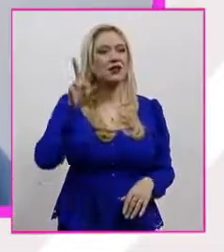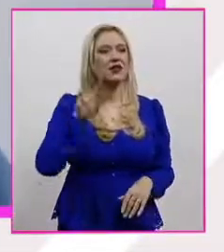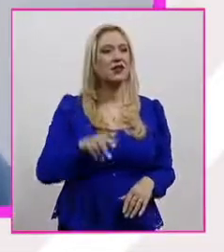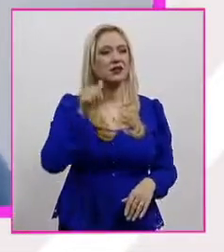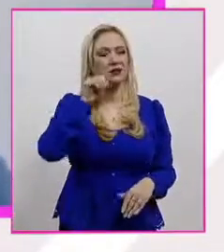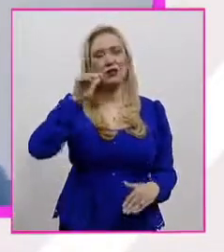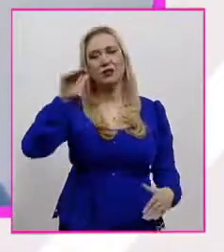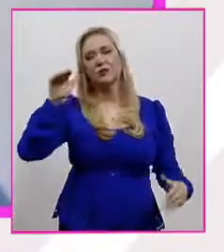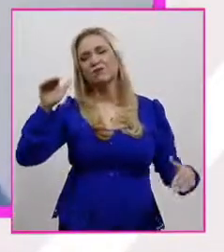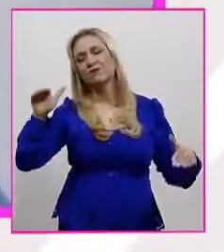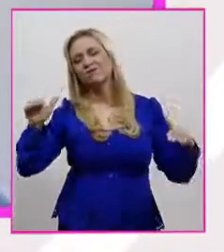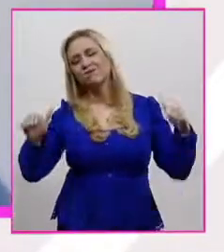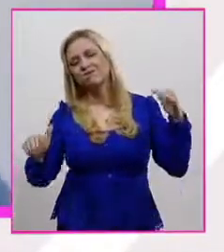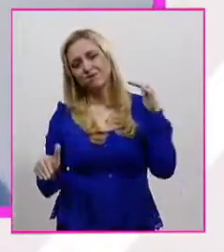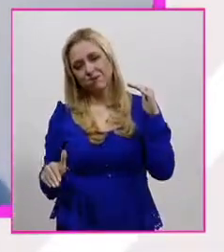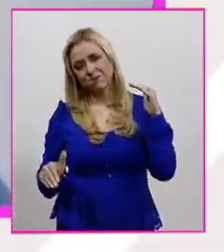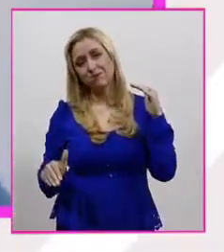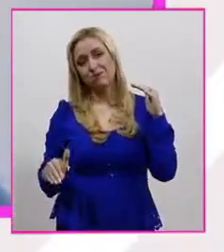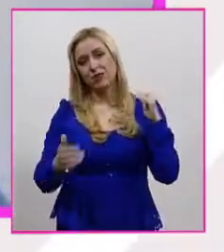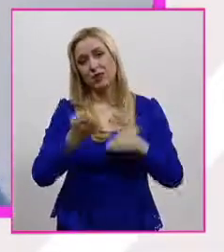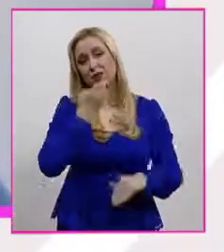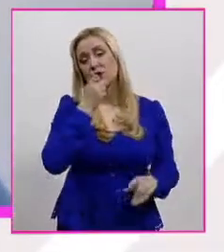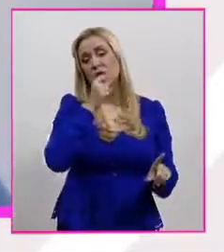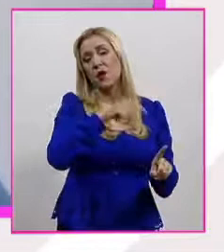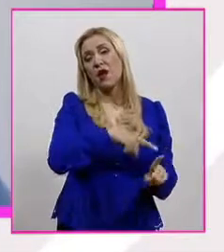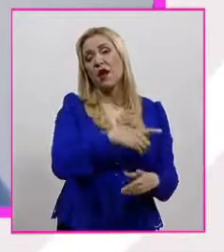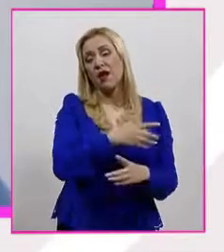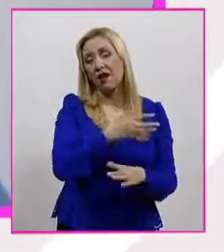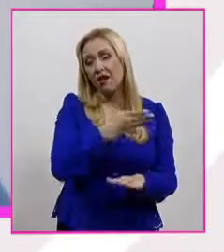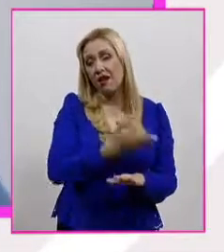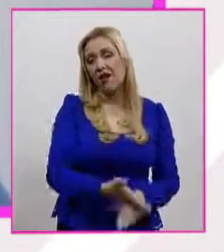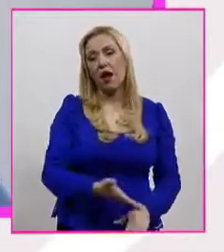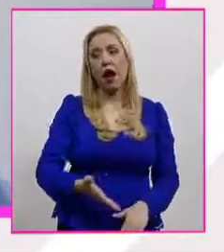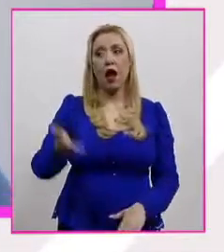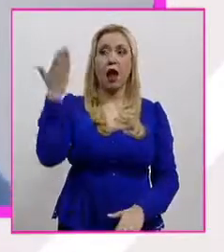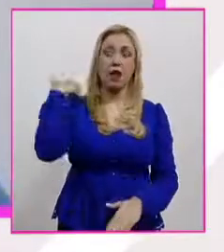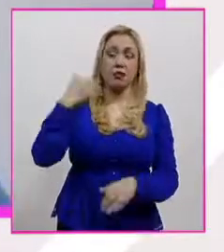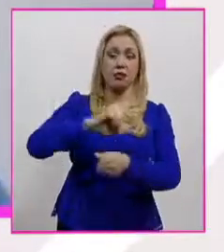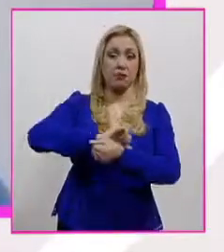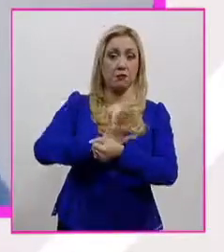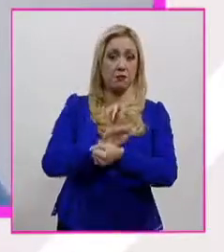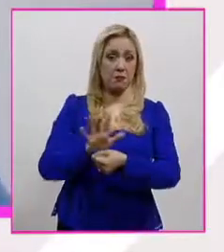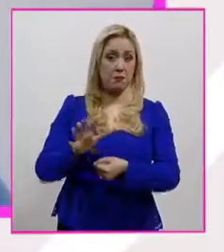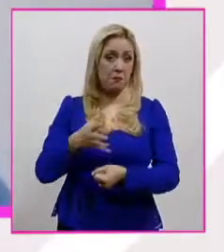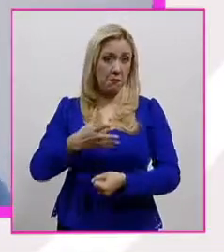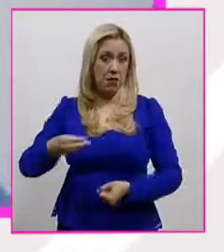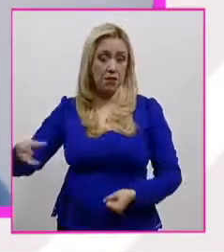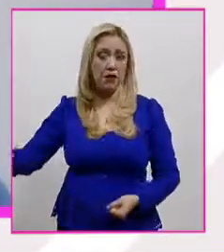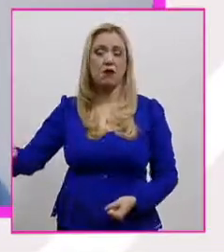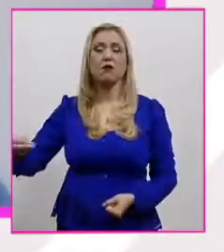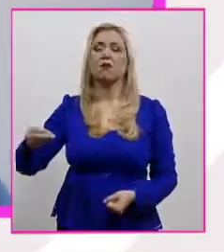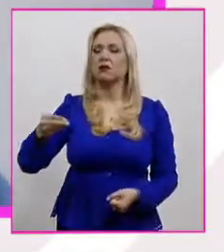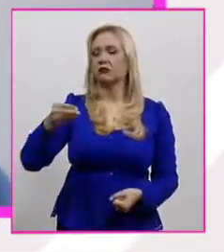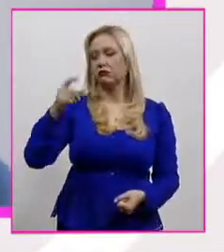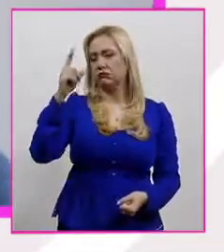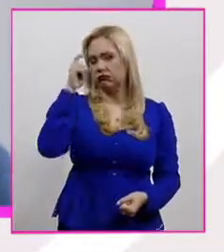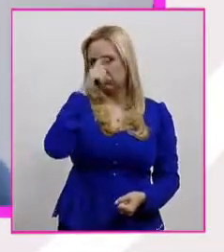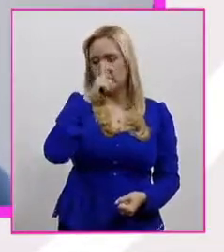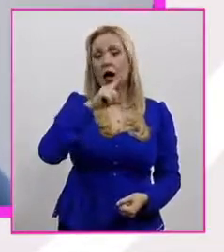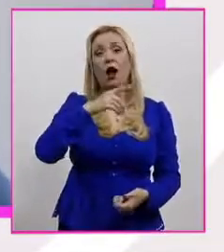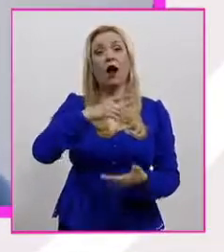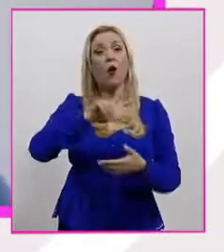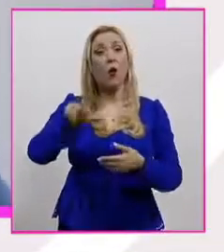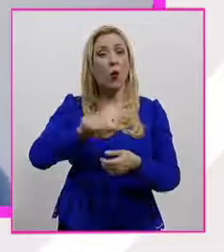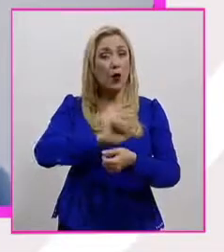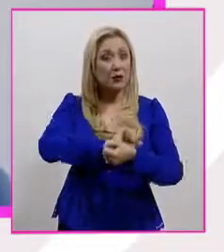desigualdad estructural, ¿no? Entonces, antes de la pandemia el sistema ya era sumamente desigual, con la pandemia aumentó la desigualdad y una